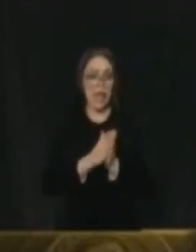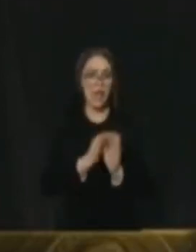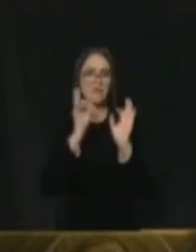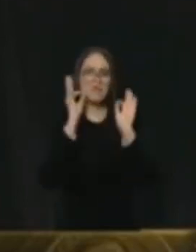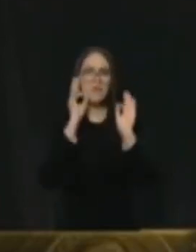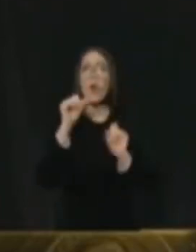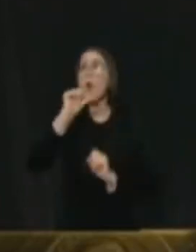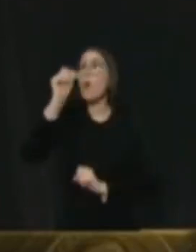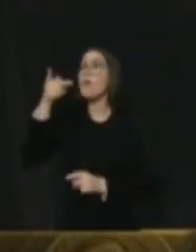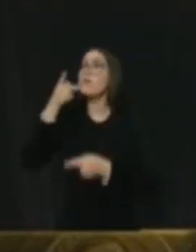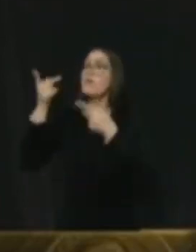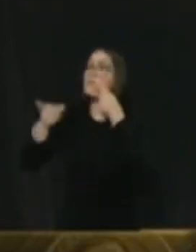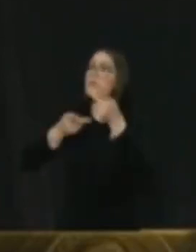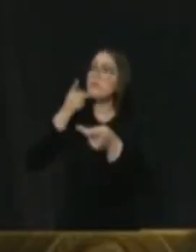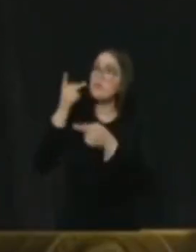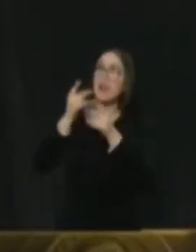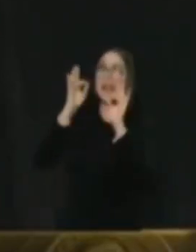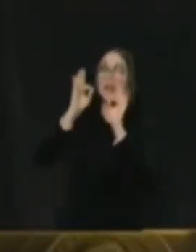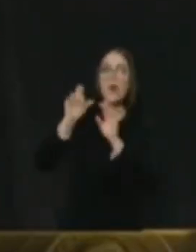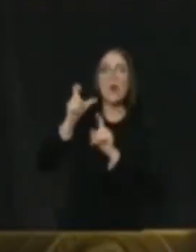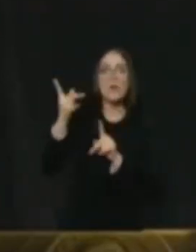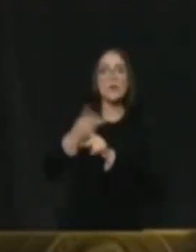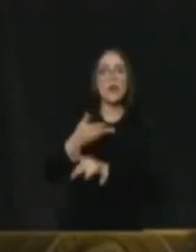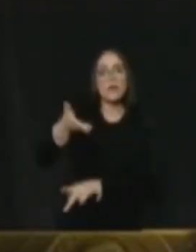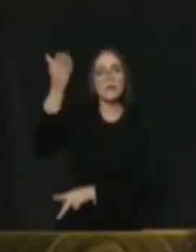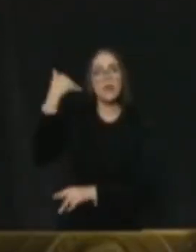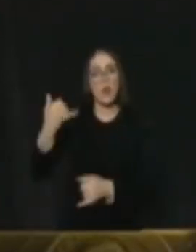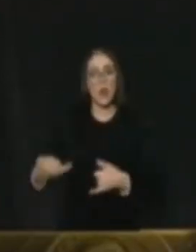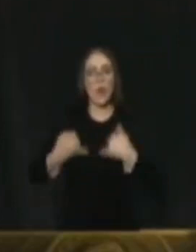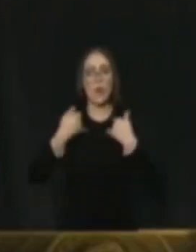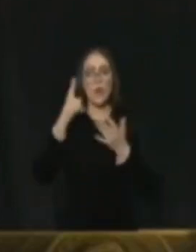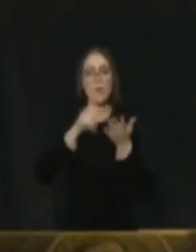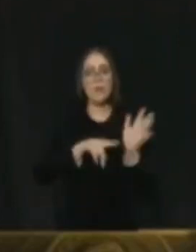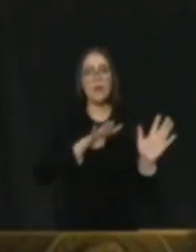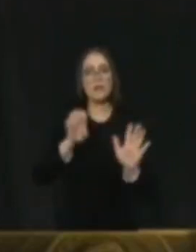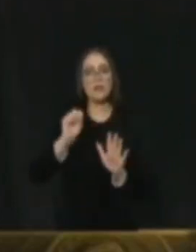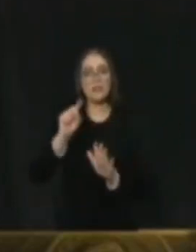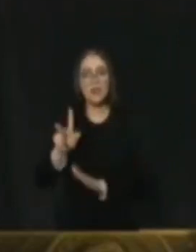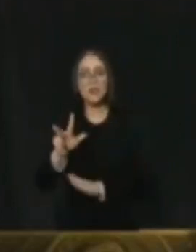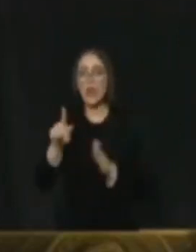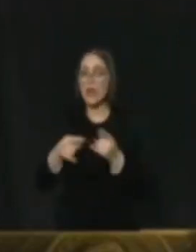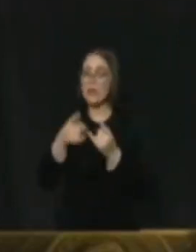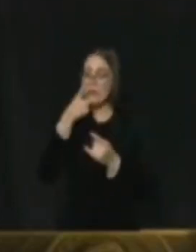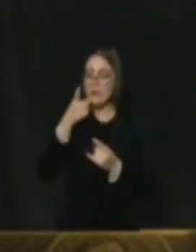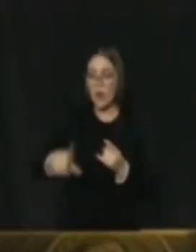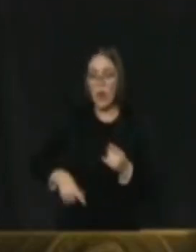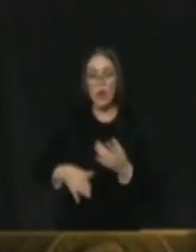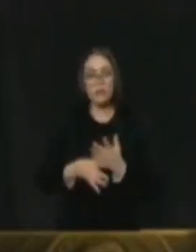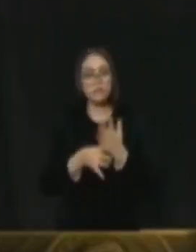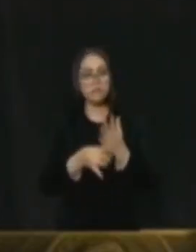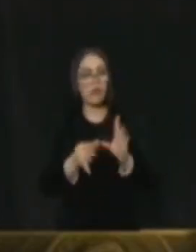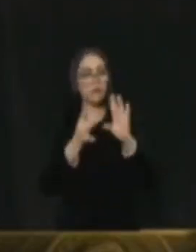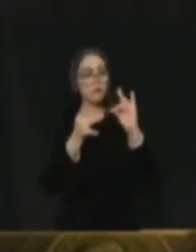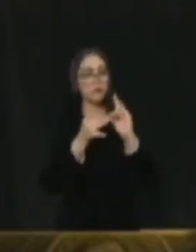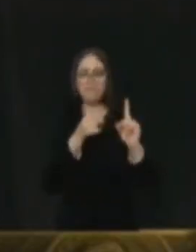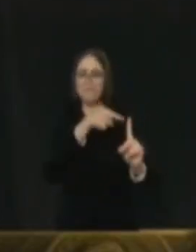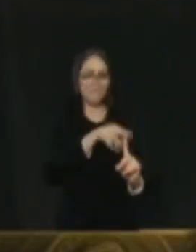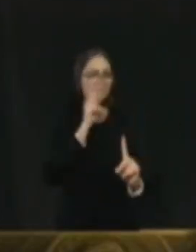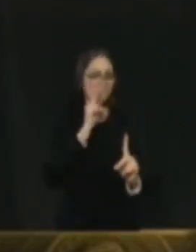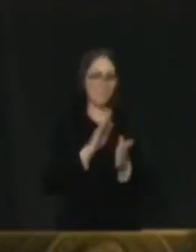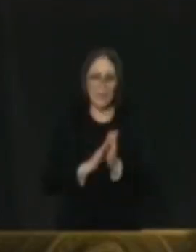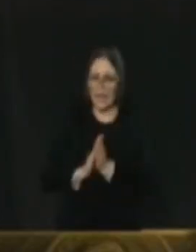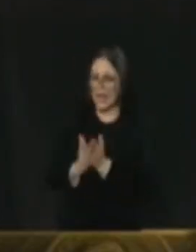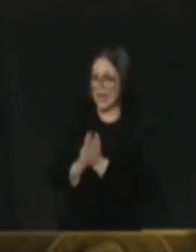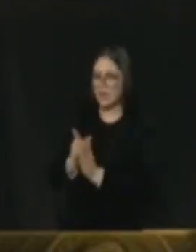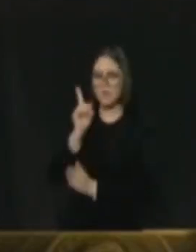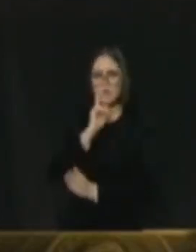oficial de la matanza de los estudiantes del 68 por parte del régimen, sino que